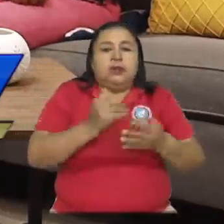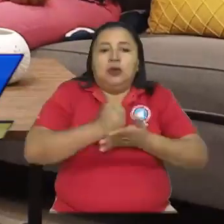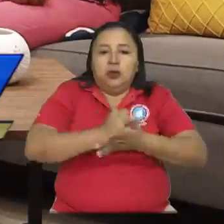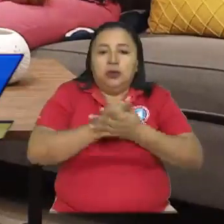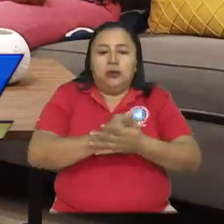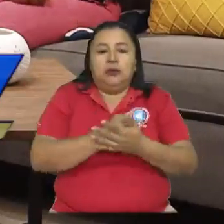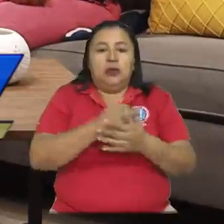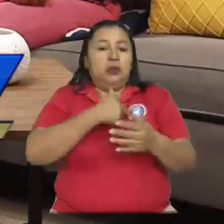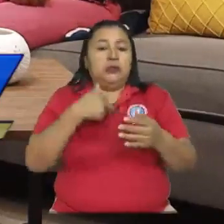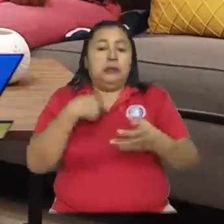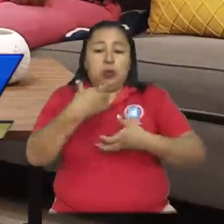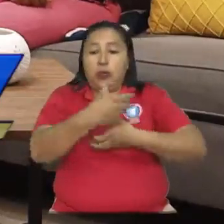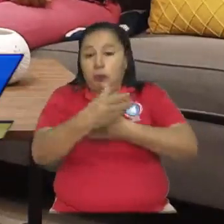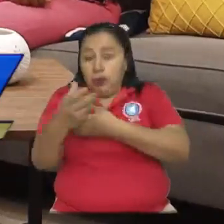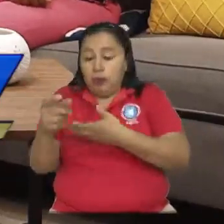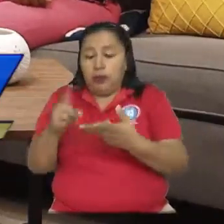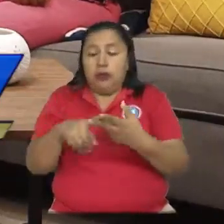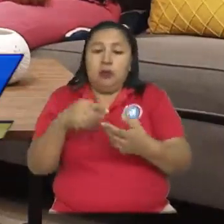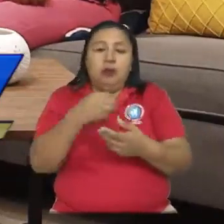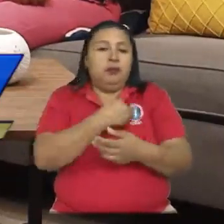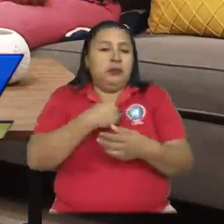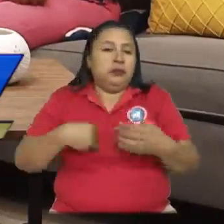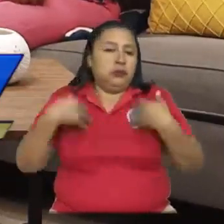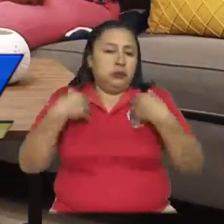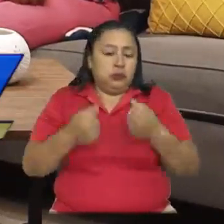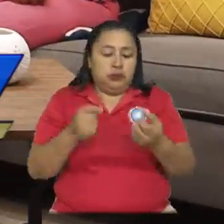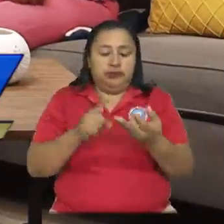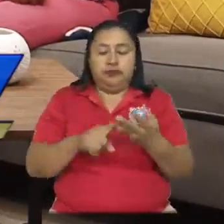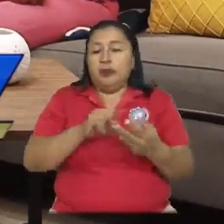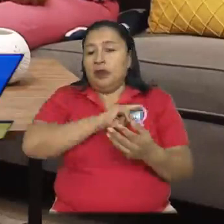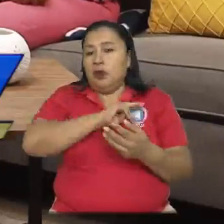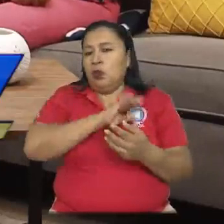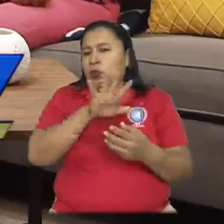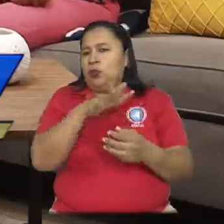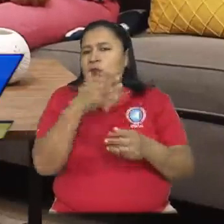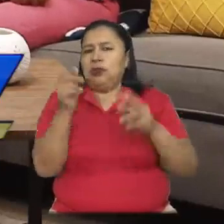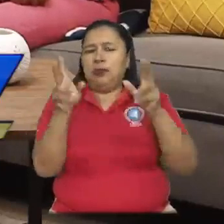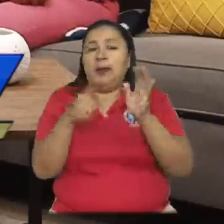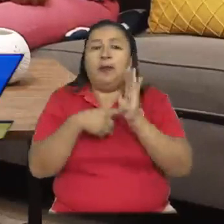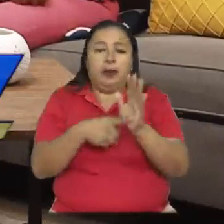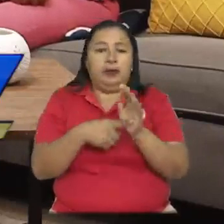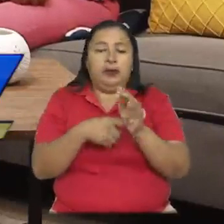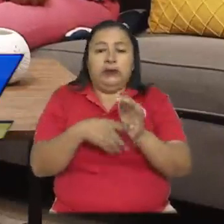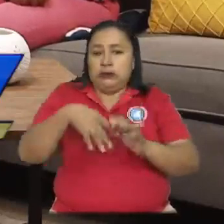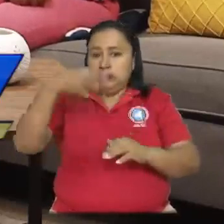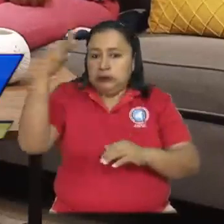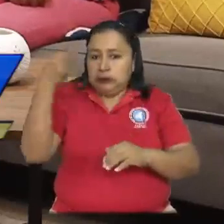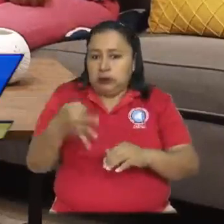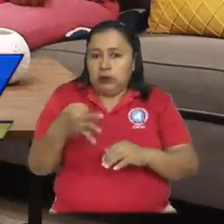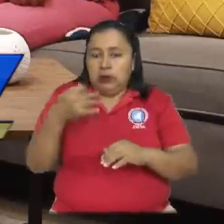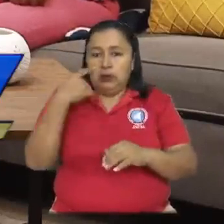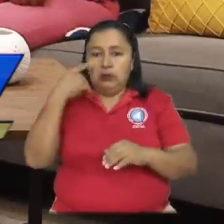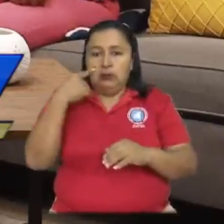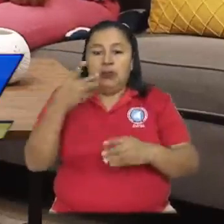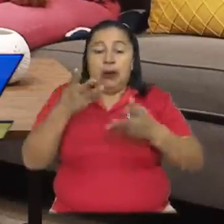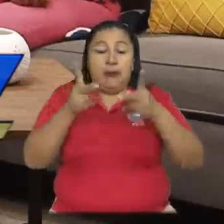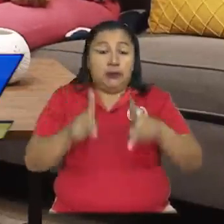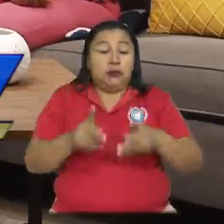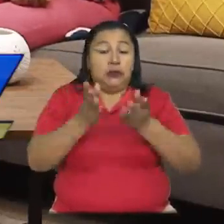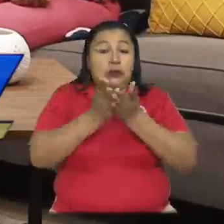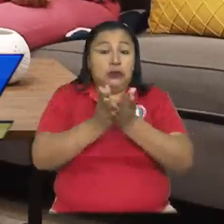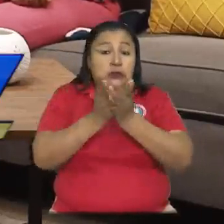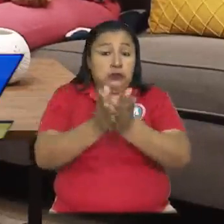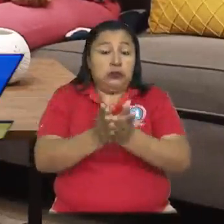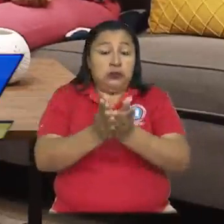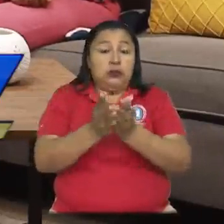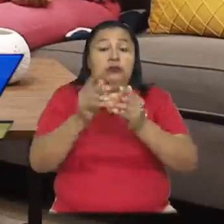los bomberos, con el MINSA. Hay otros temas también que tienen que ver con la seguridad para los lancheros, que eso lo vemos